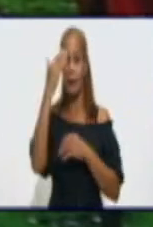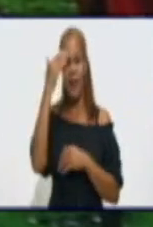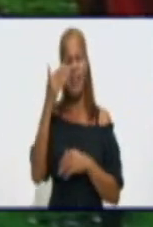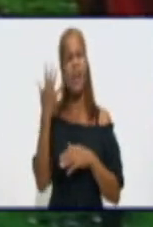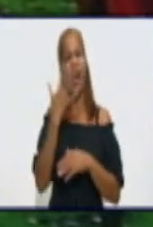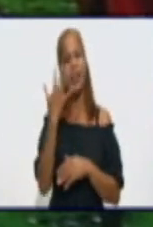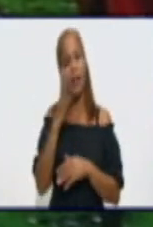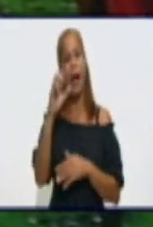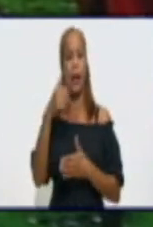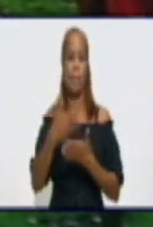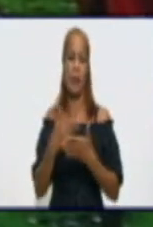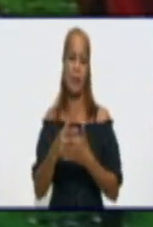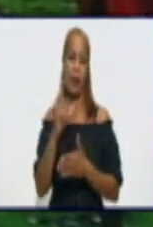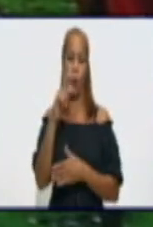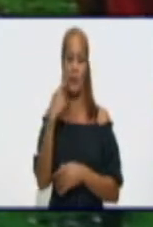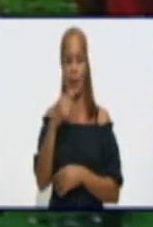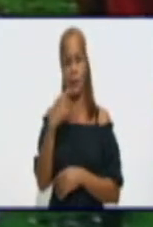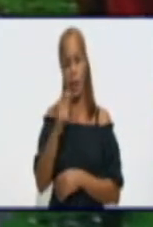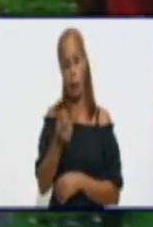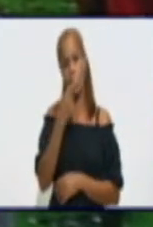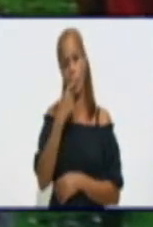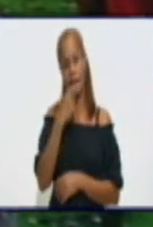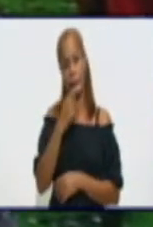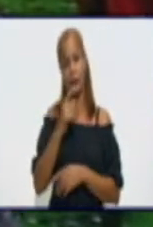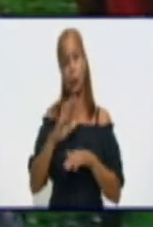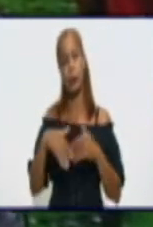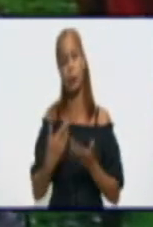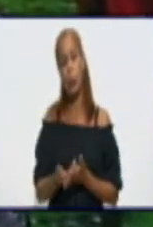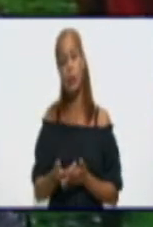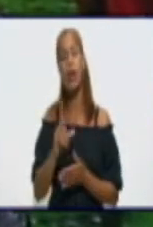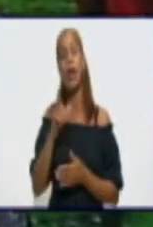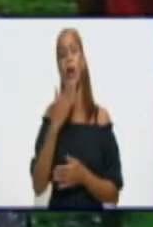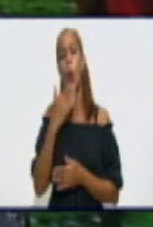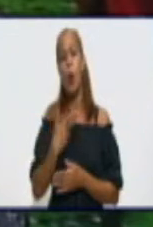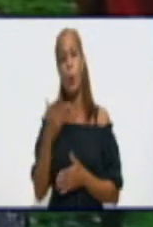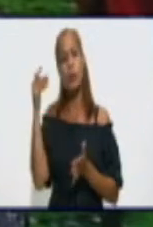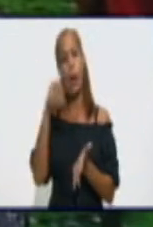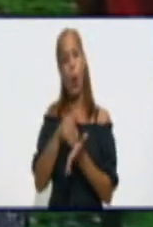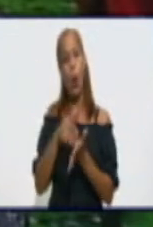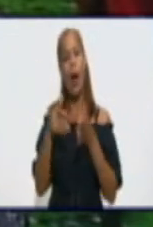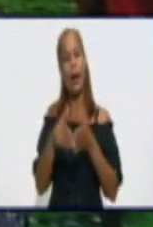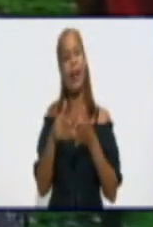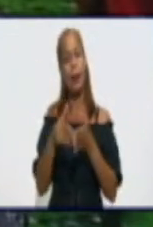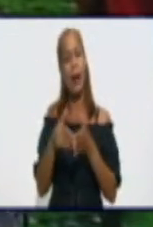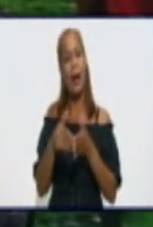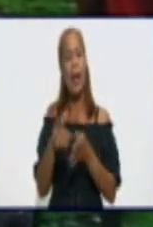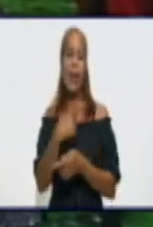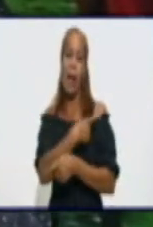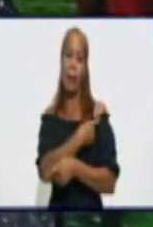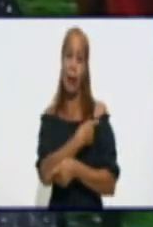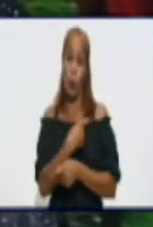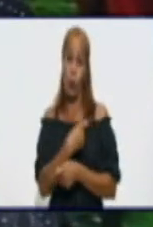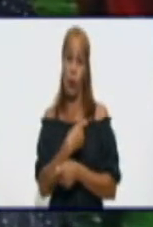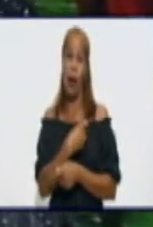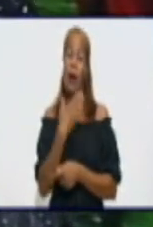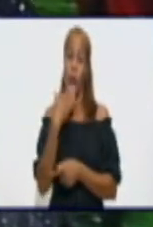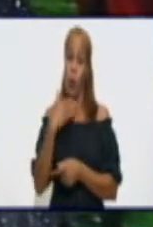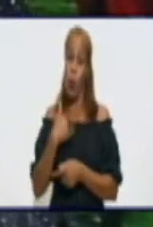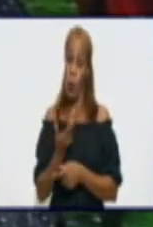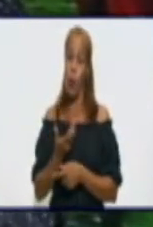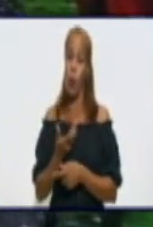a Granma la vacuna? ¿Cómo está llegando hoy a diferentes territorios de la provincia? ¿Cómo cuidar de